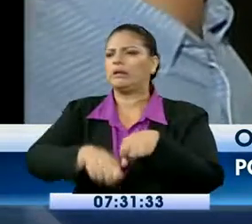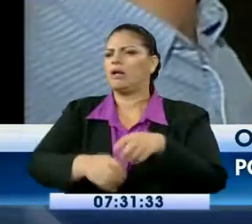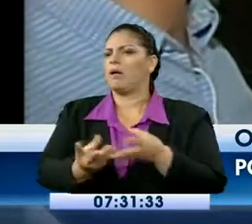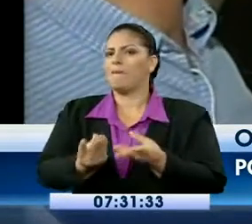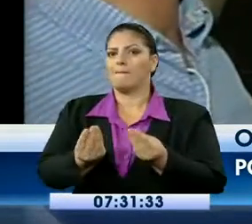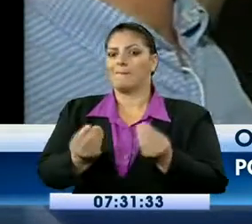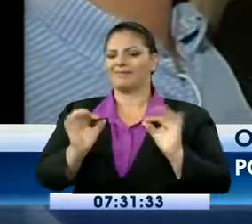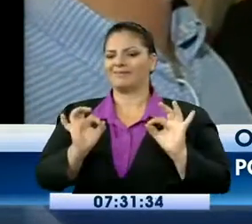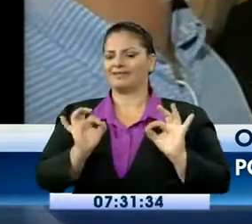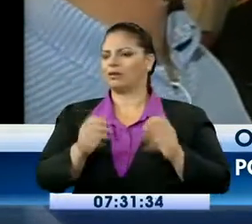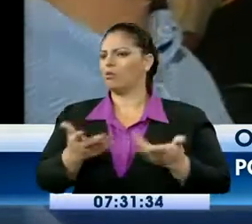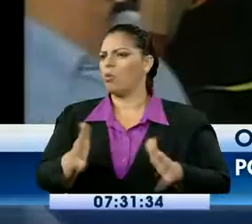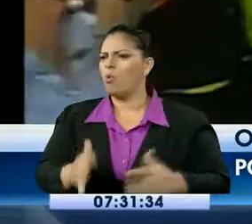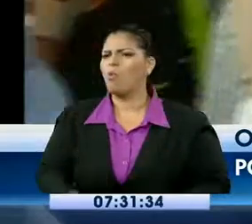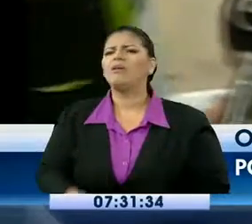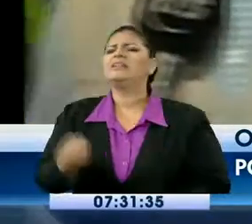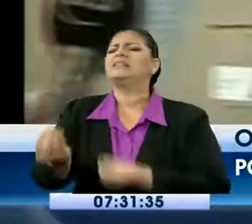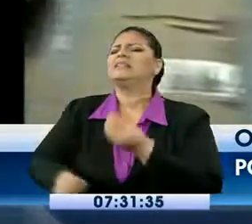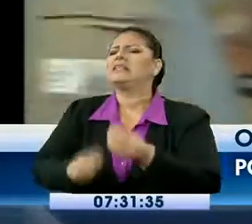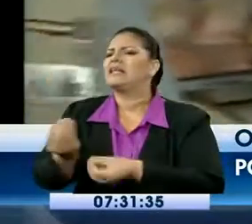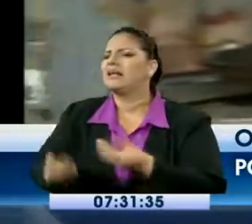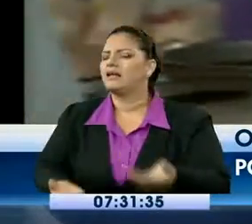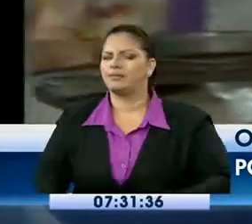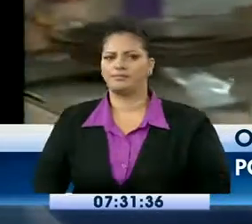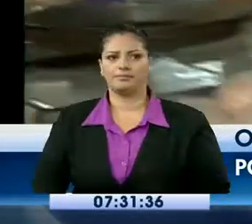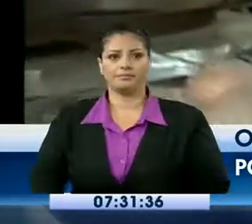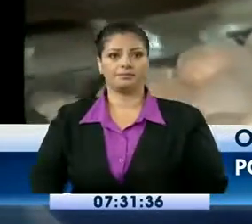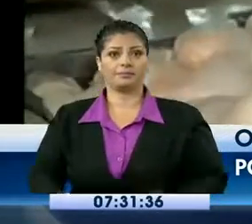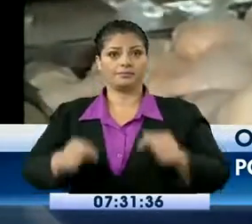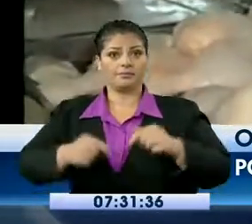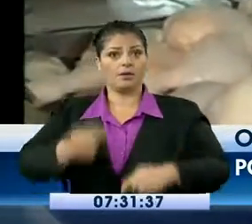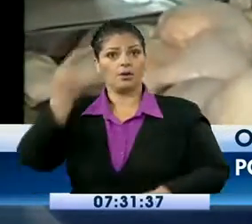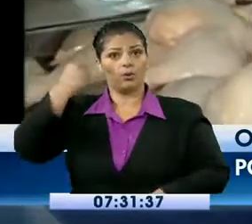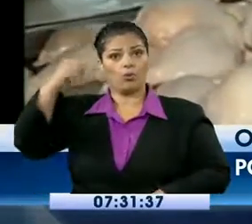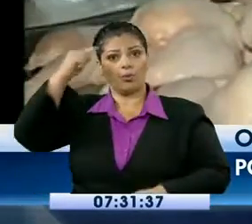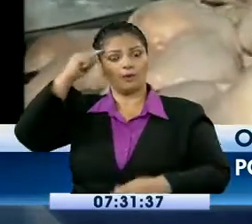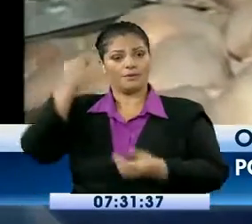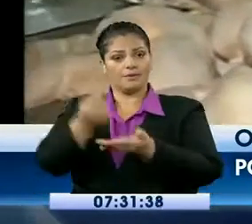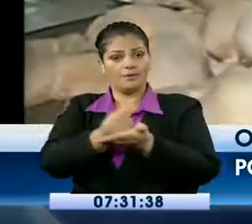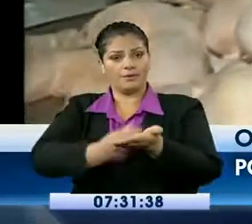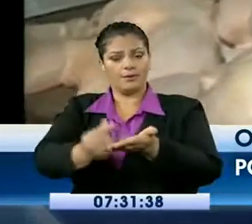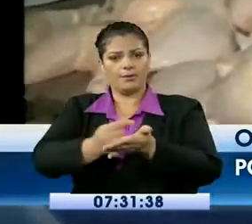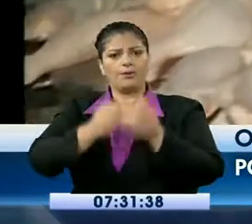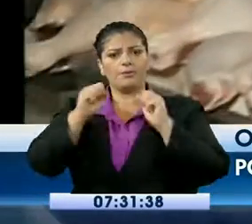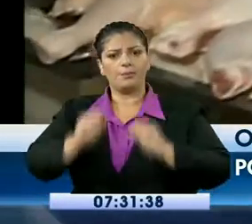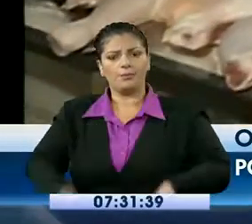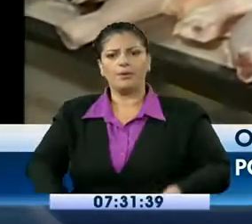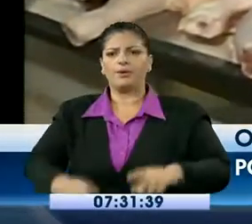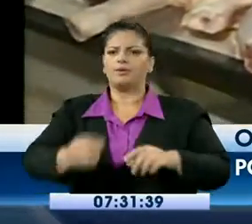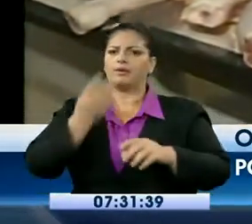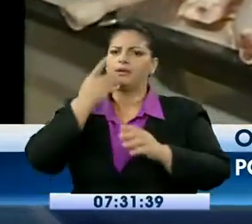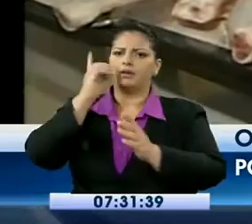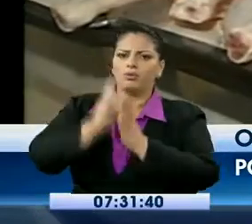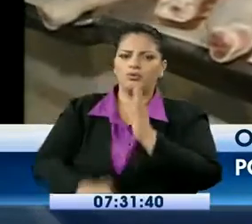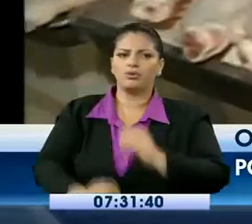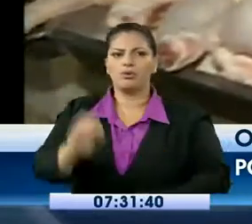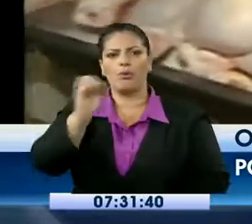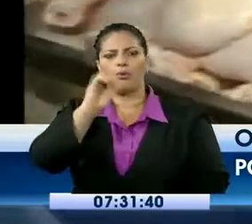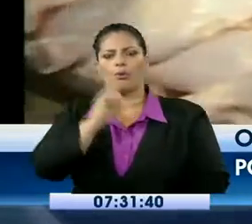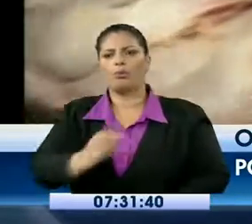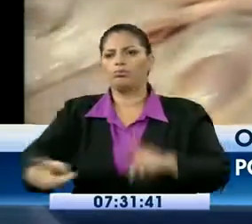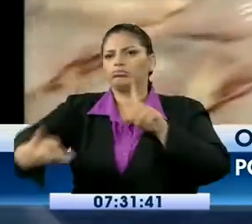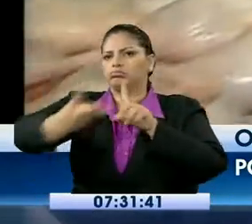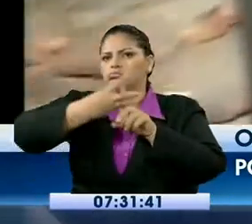justicia? Bueno, existe a través de la gobernación del Guayas, existe a través de las redes sociales, que